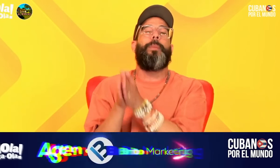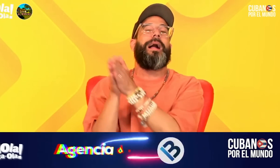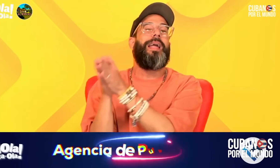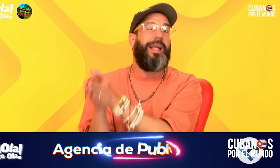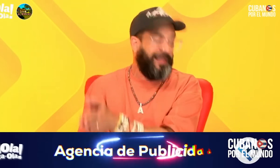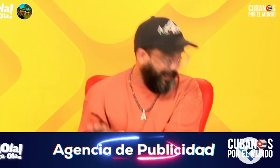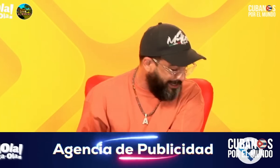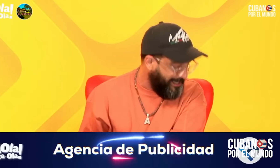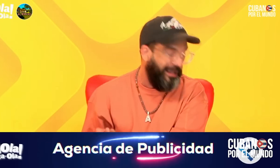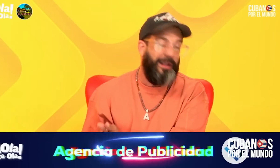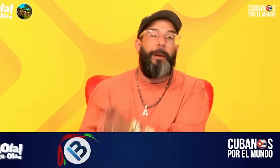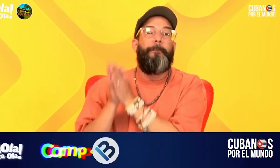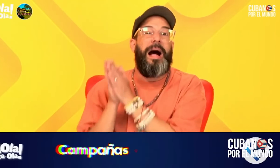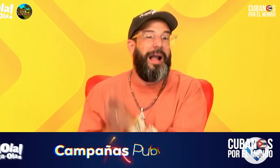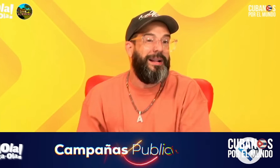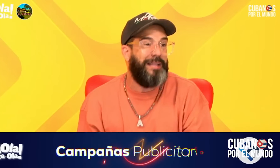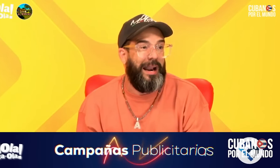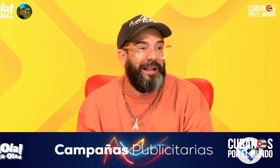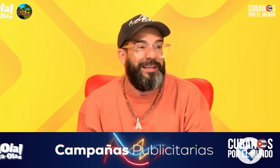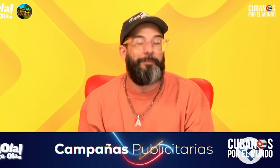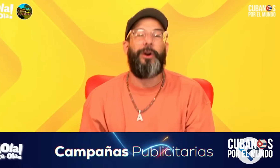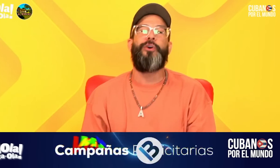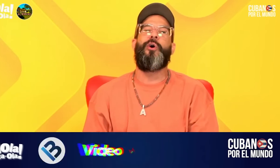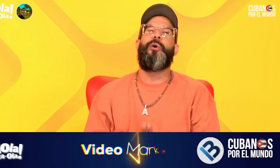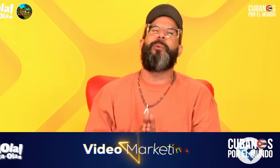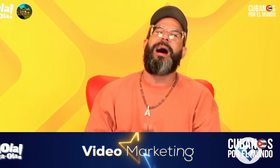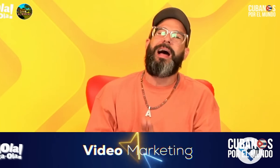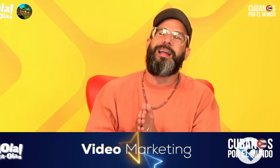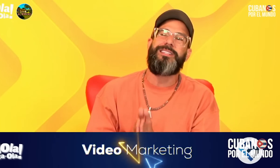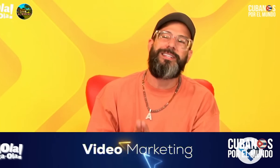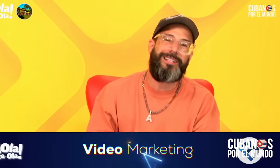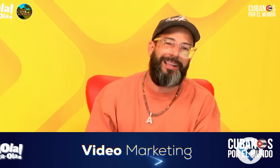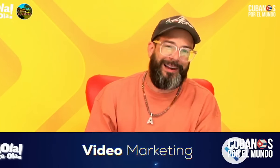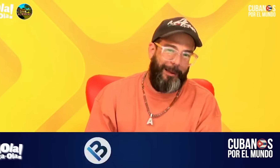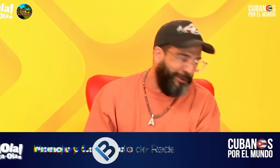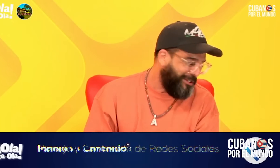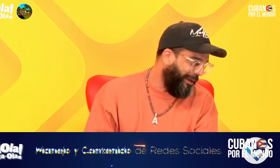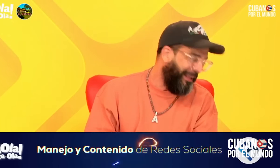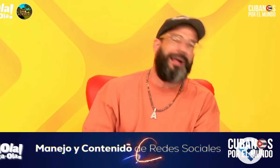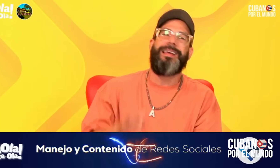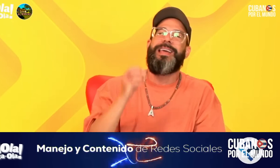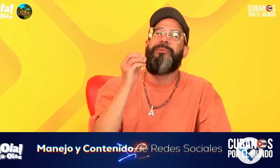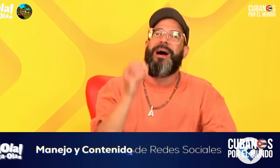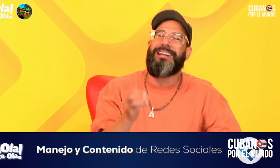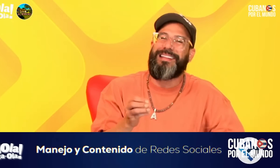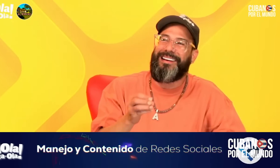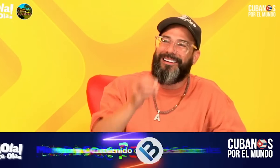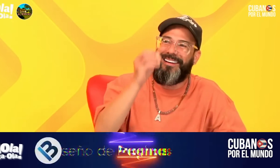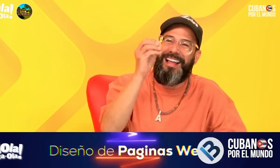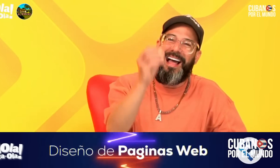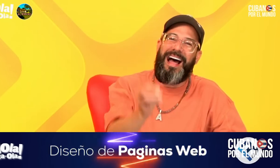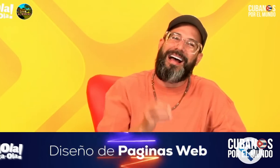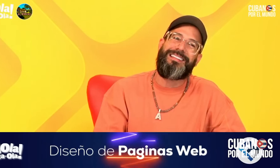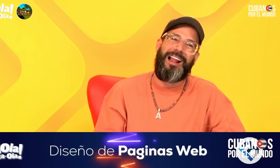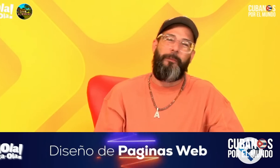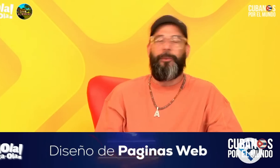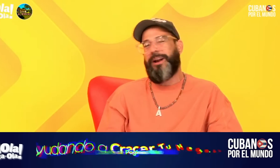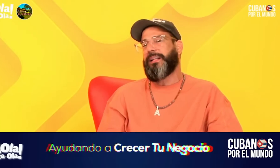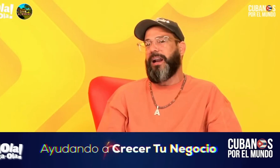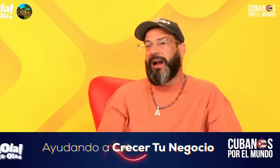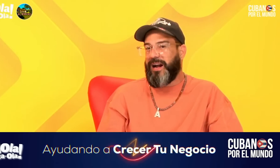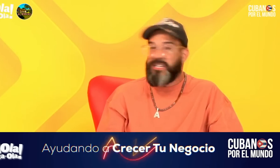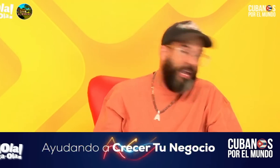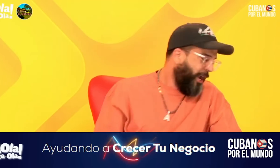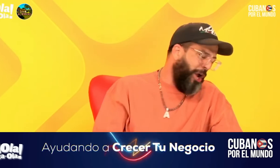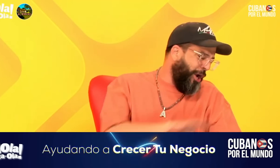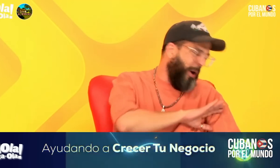tus paquetes van a estar allí, pero no va a existir la posibilidad de llevártelo hasta la puerta